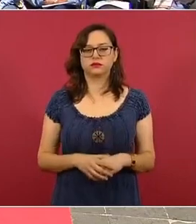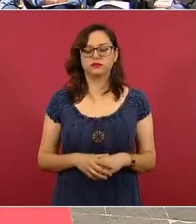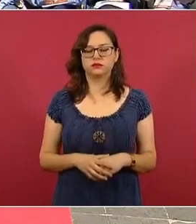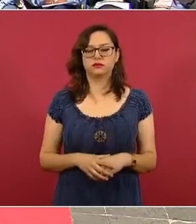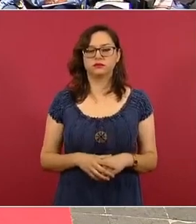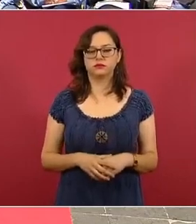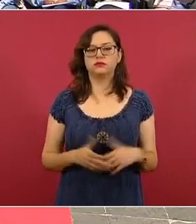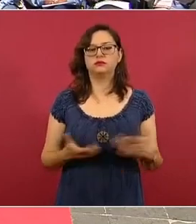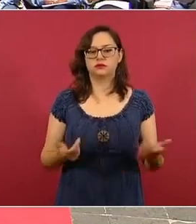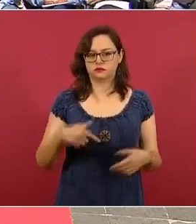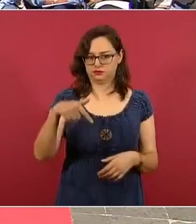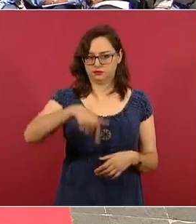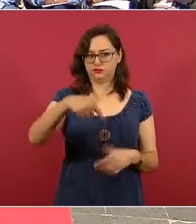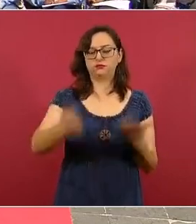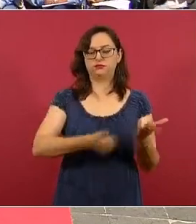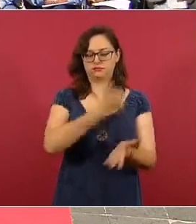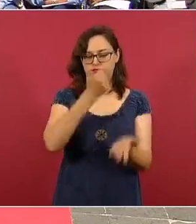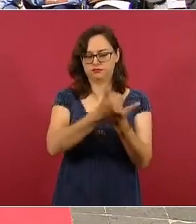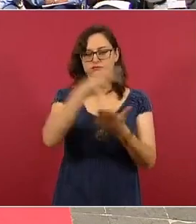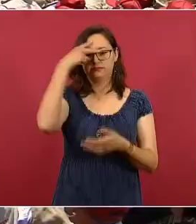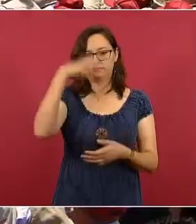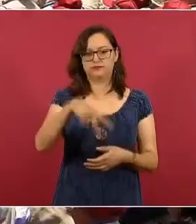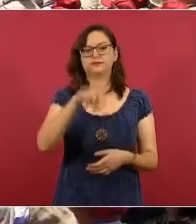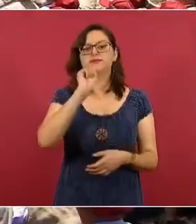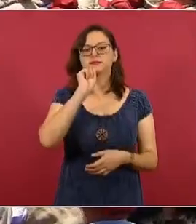Y también aquí en la ciudad.